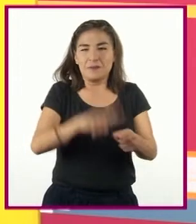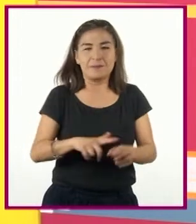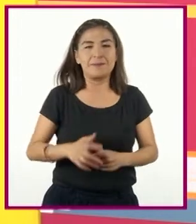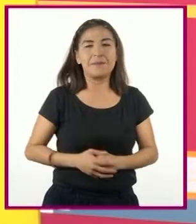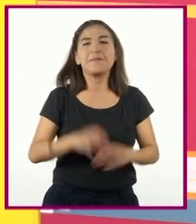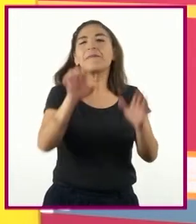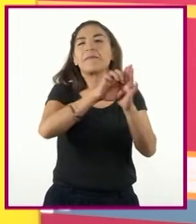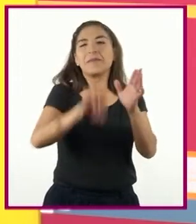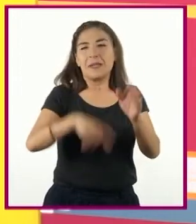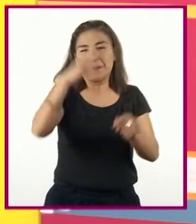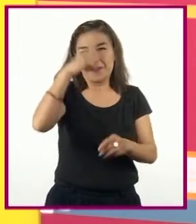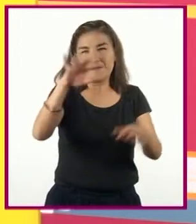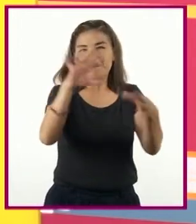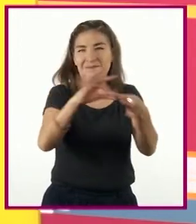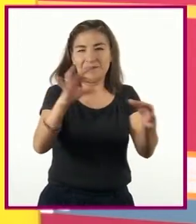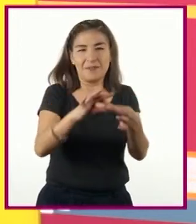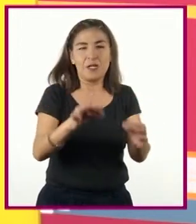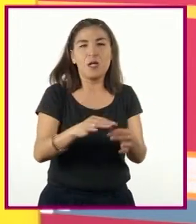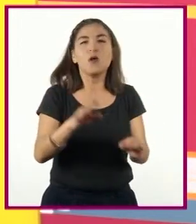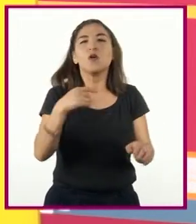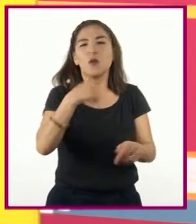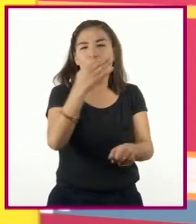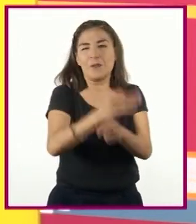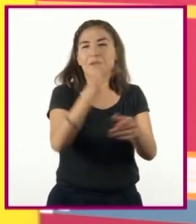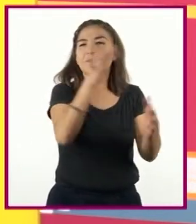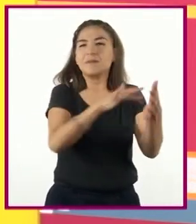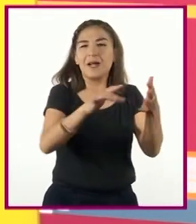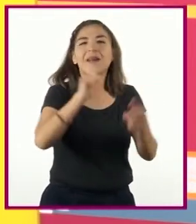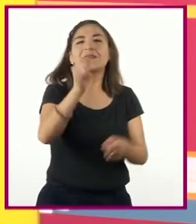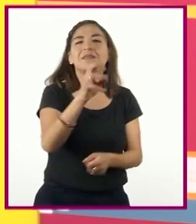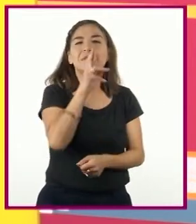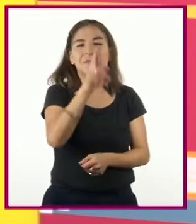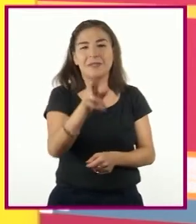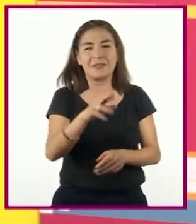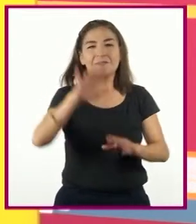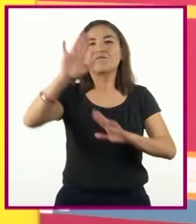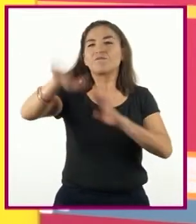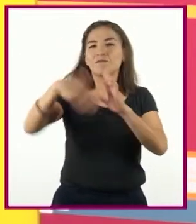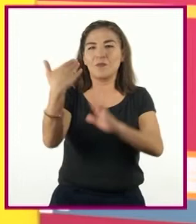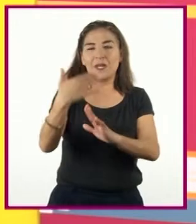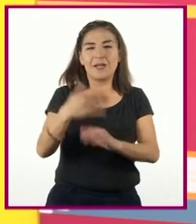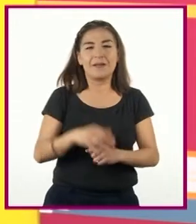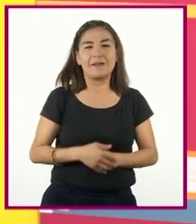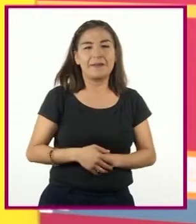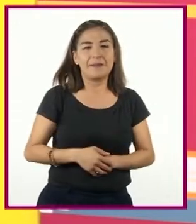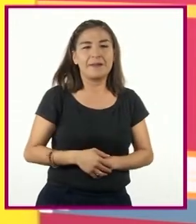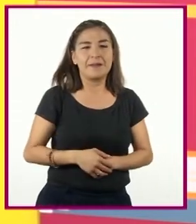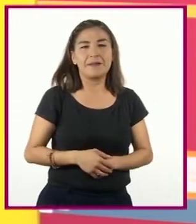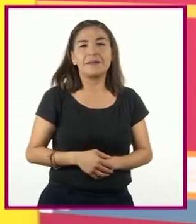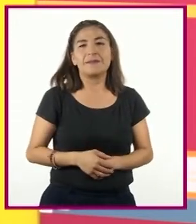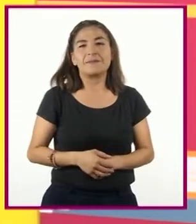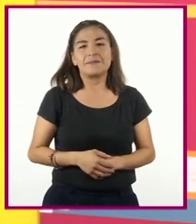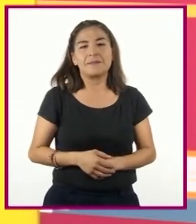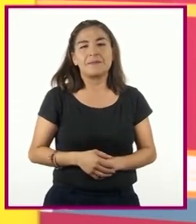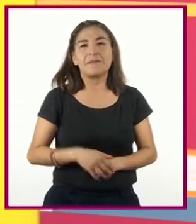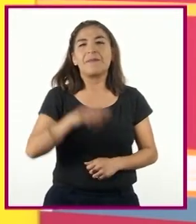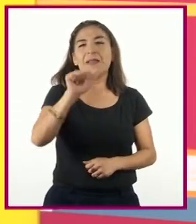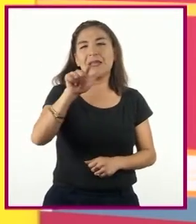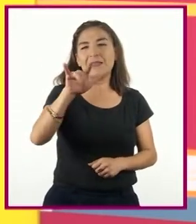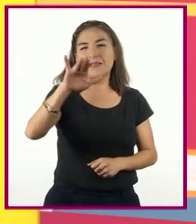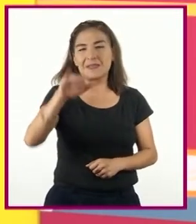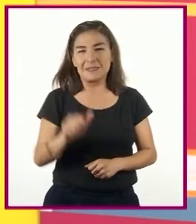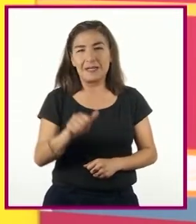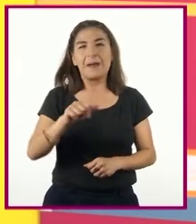algunos ejemplos al respecto, daré lectura a las respuestas que nos hicieron llegar vía mensajería instantánea Alicia y